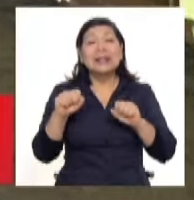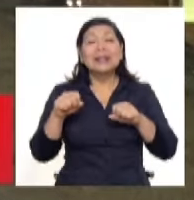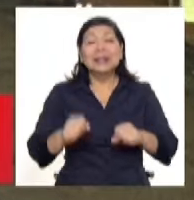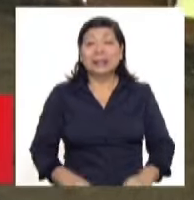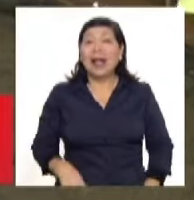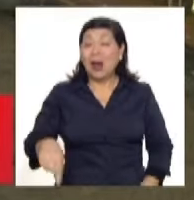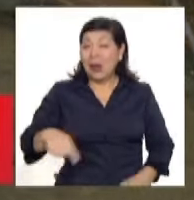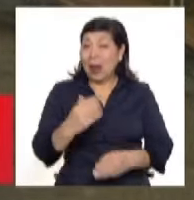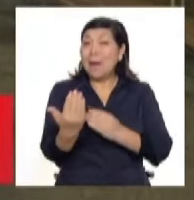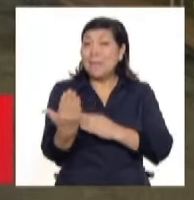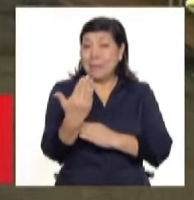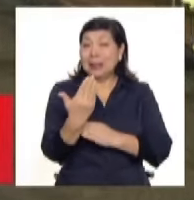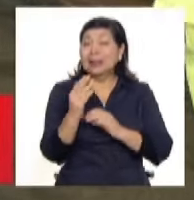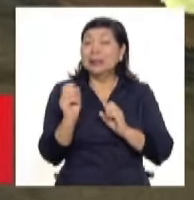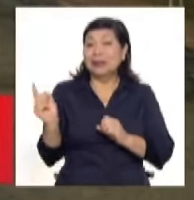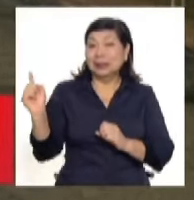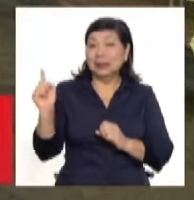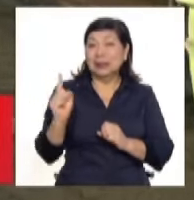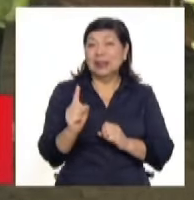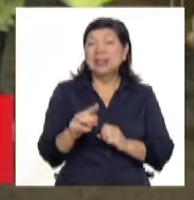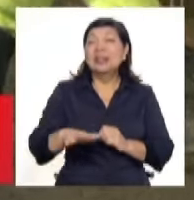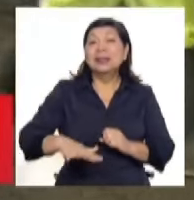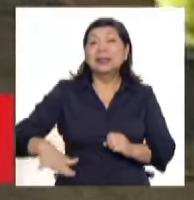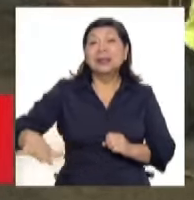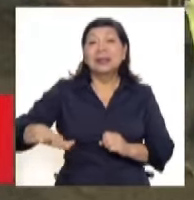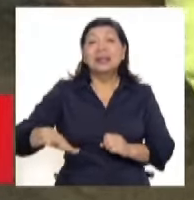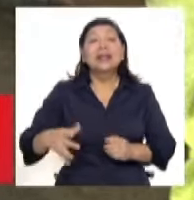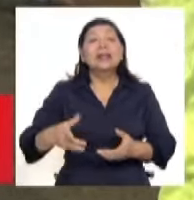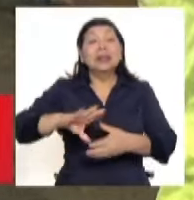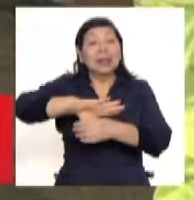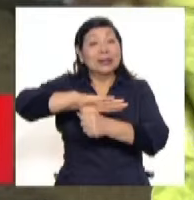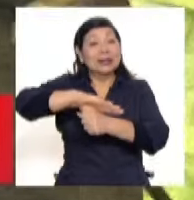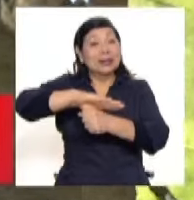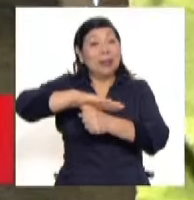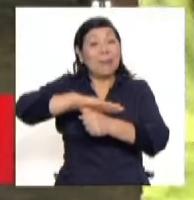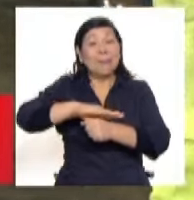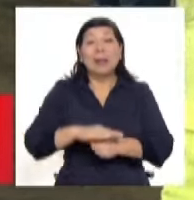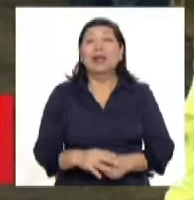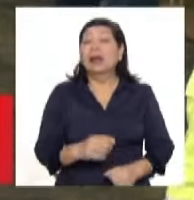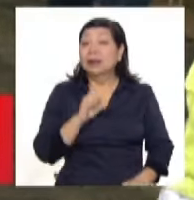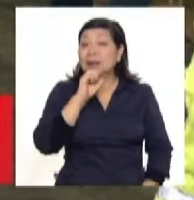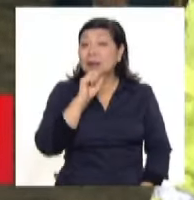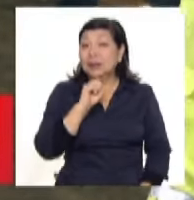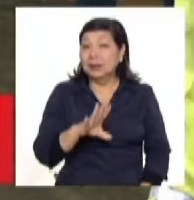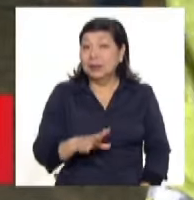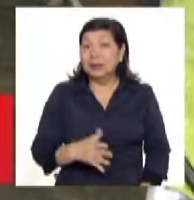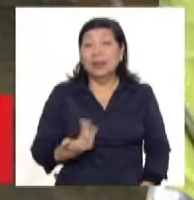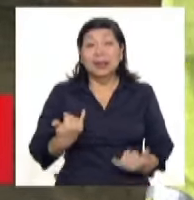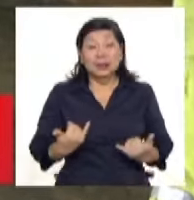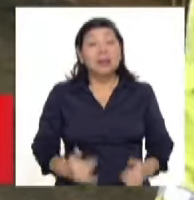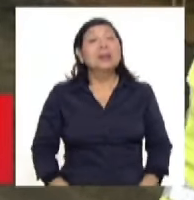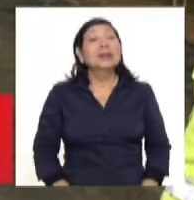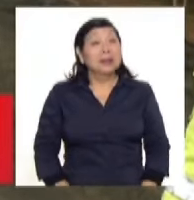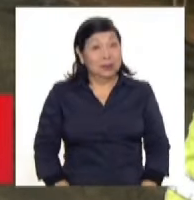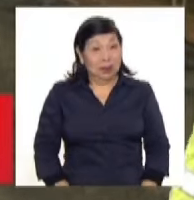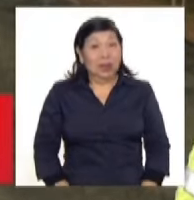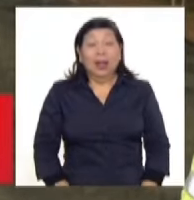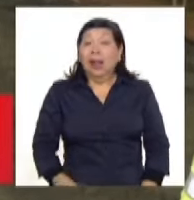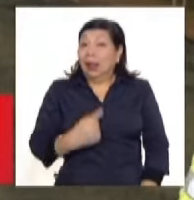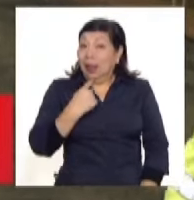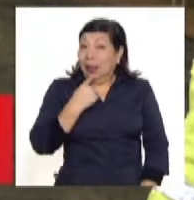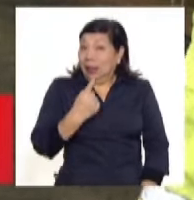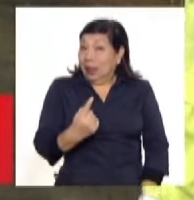Efectivamente, a esta hora de la mañana nosotros hemos llegado hasta el distrito de San Miguel. Bien, han compartido esta información que, por supuesto, tenemos que